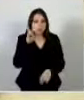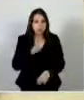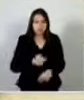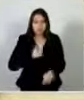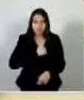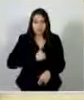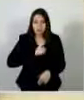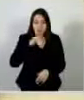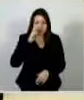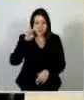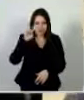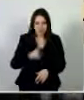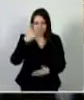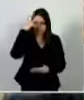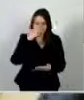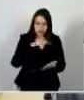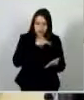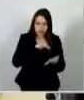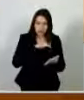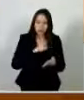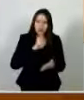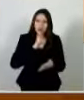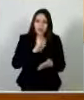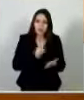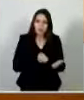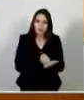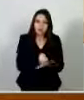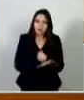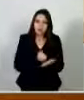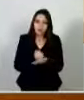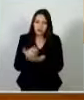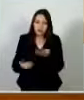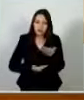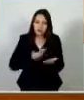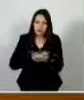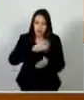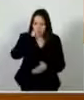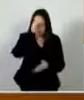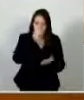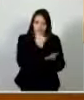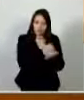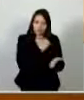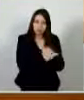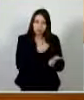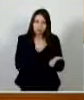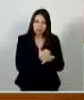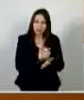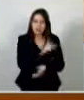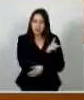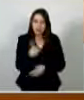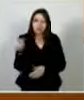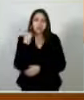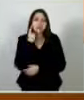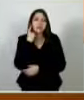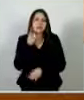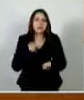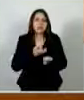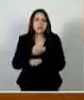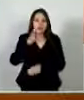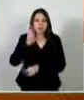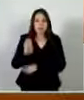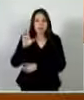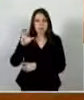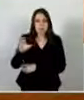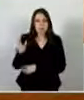Tristemente se lee en los resolutivos del punto de acuerdo que los legisladores del Estado de Baja California se